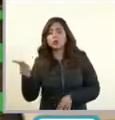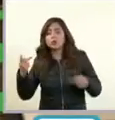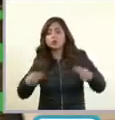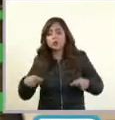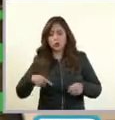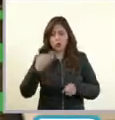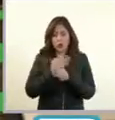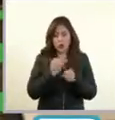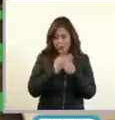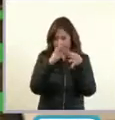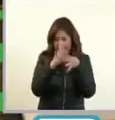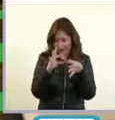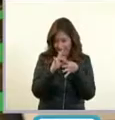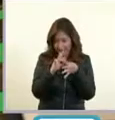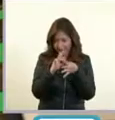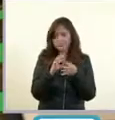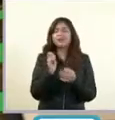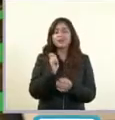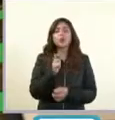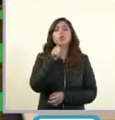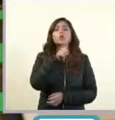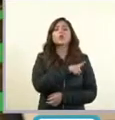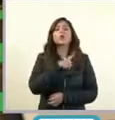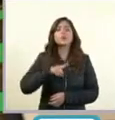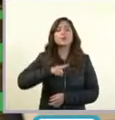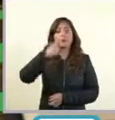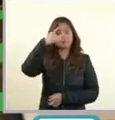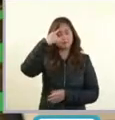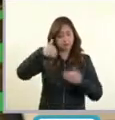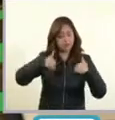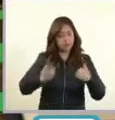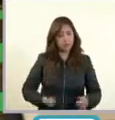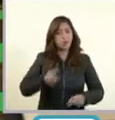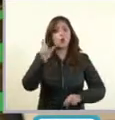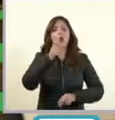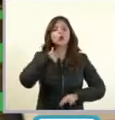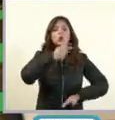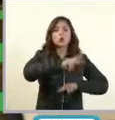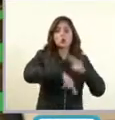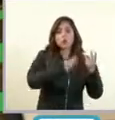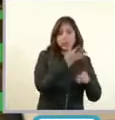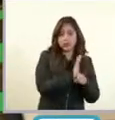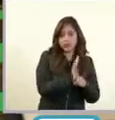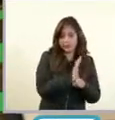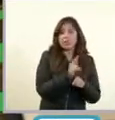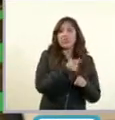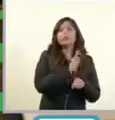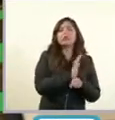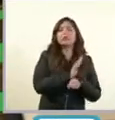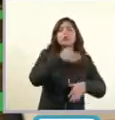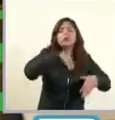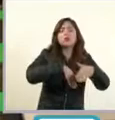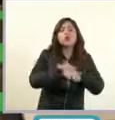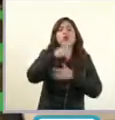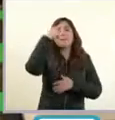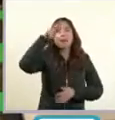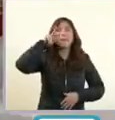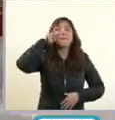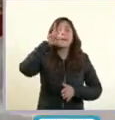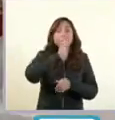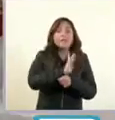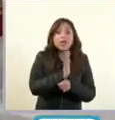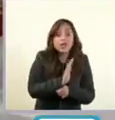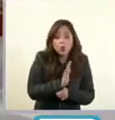siguiente. Entendamos a qué vamos al cine. El cine es un lugar para Claro. ver películas. Para ver Quitémonos ese películas. adiestramiento. De